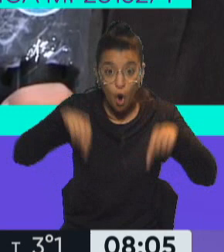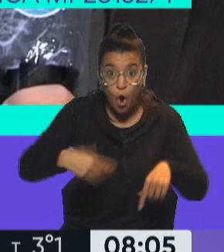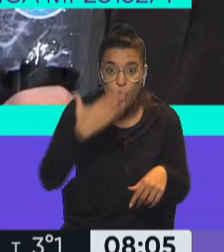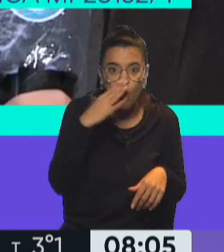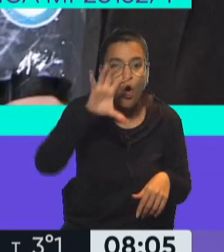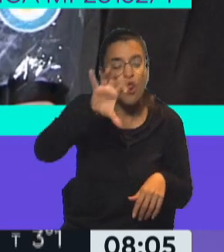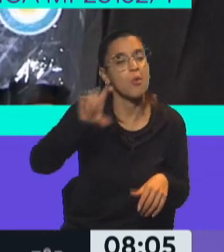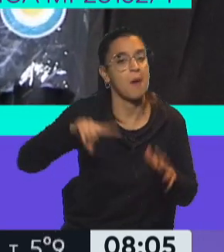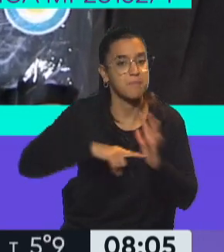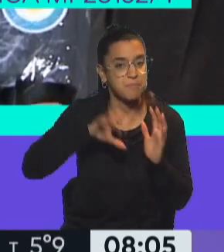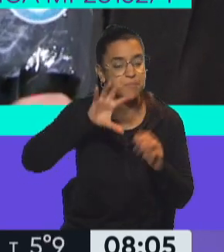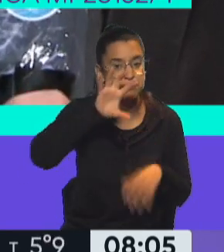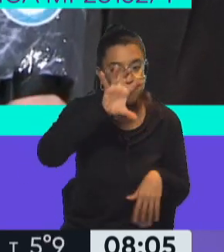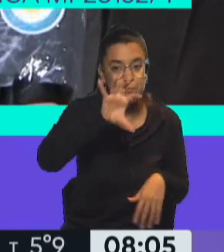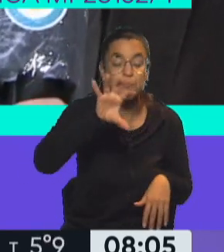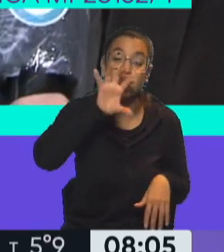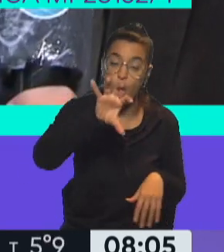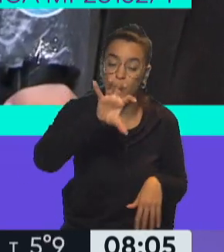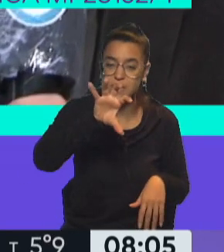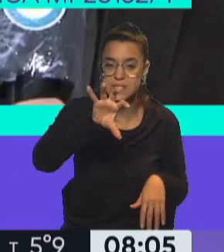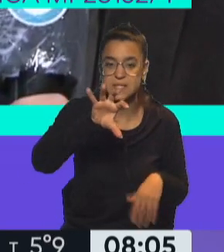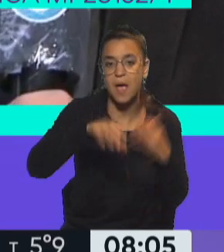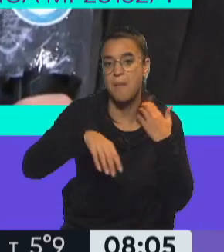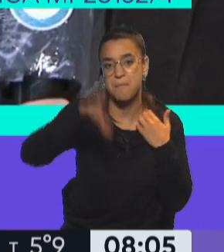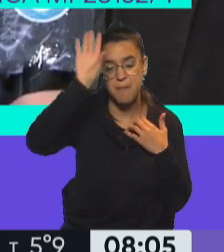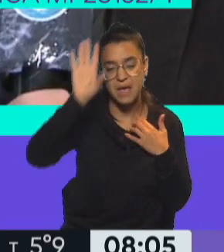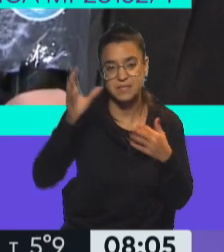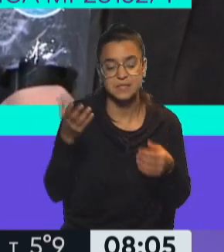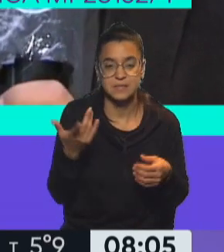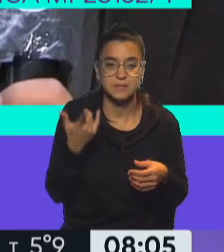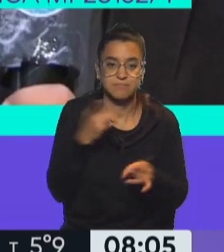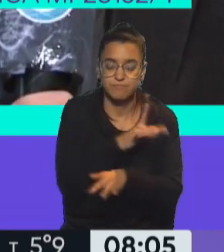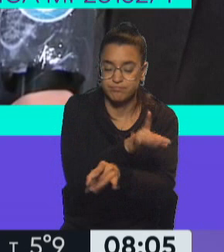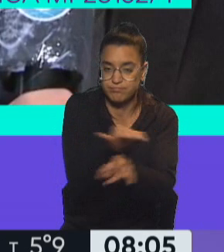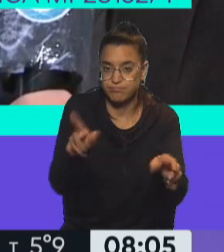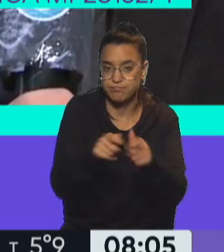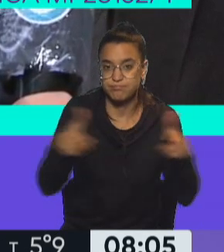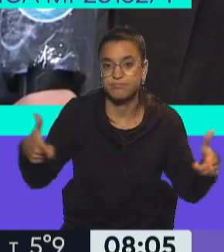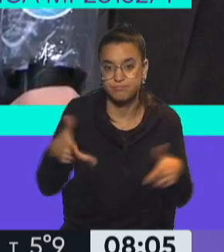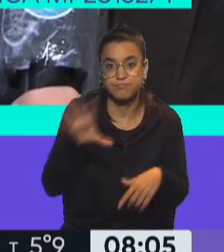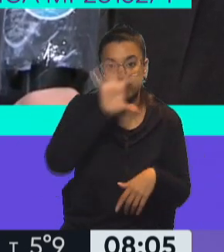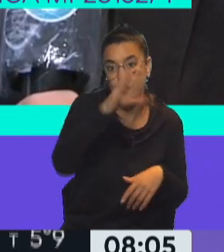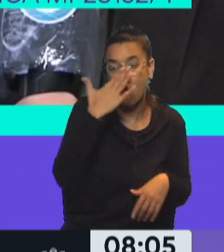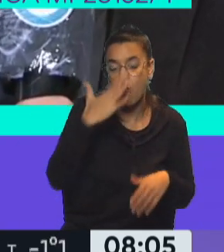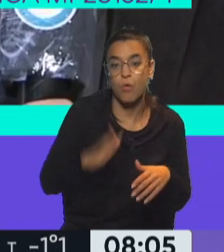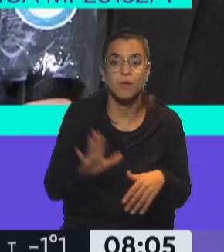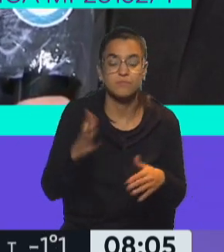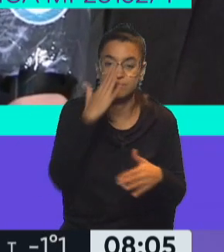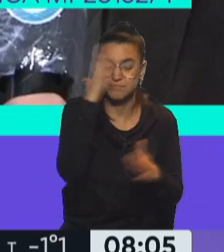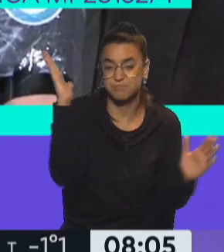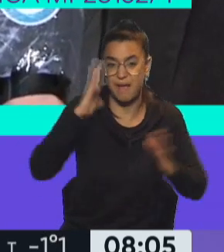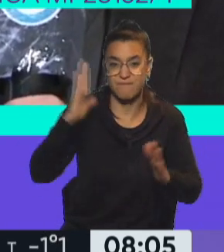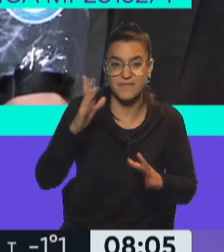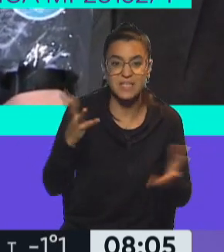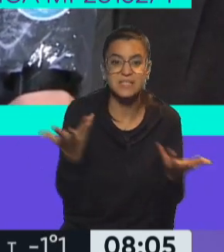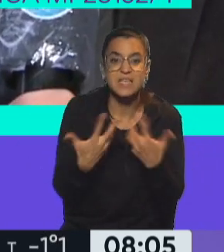es una de las provincias, es la provincia con mayor cantidad de casos a nivel nacional. Córdoba tiene colapsado todo su sistema de